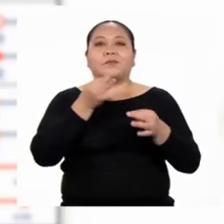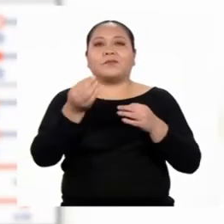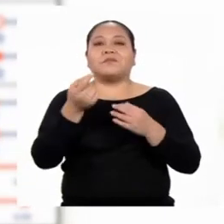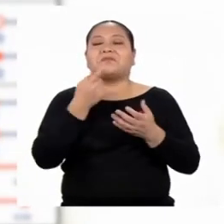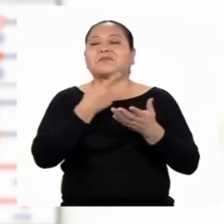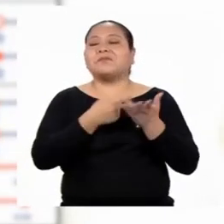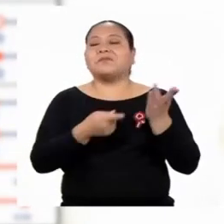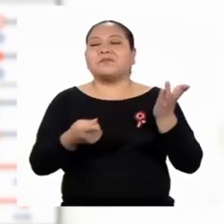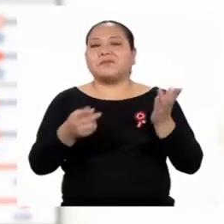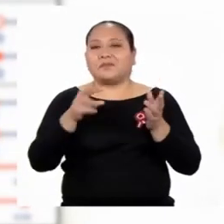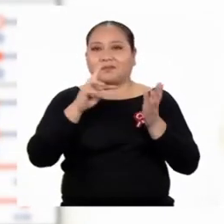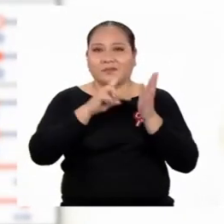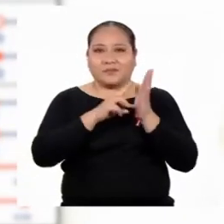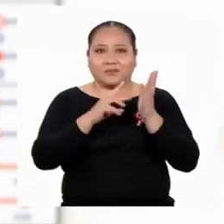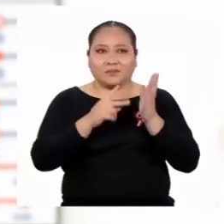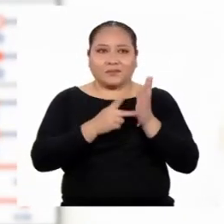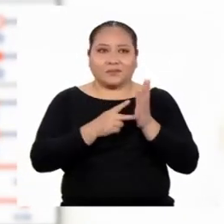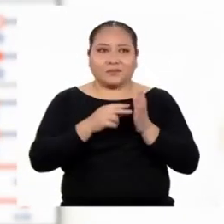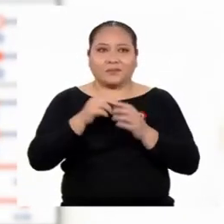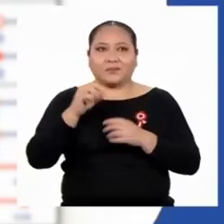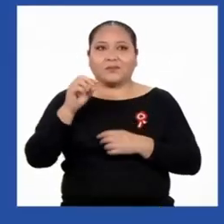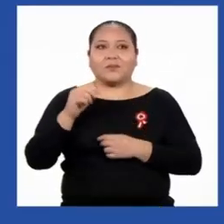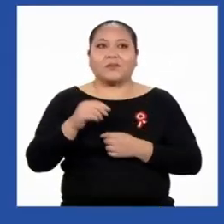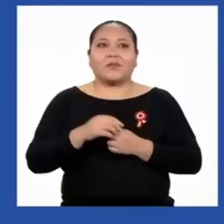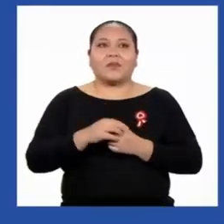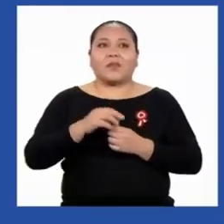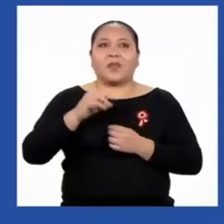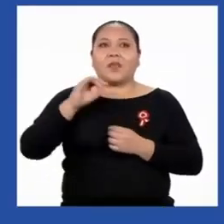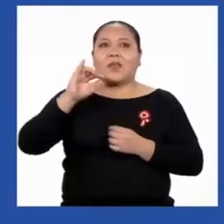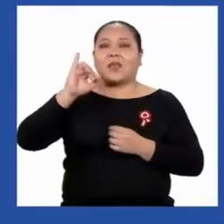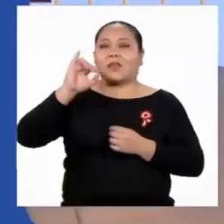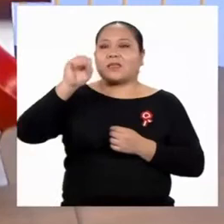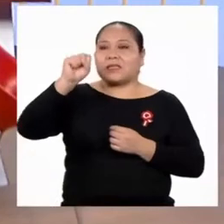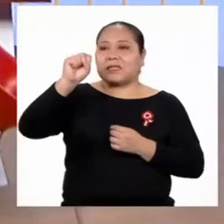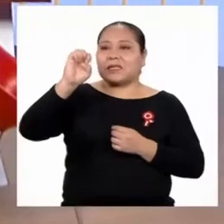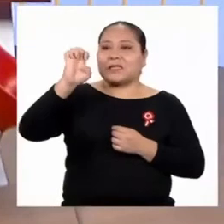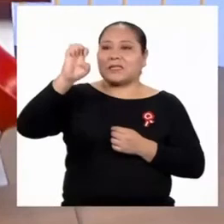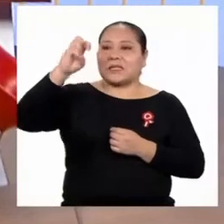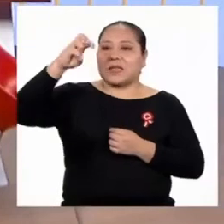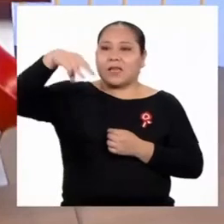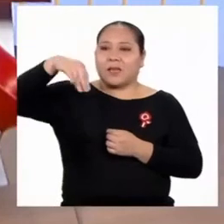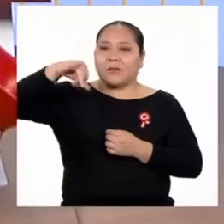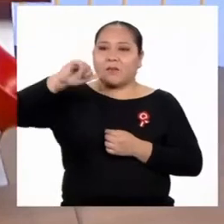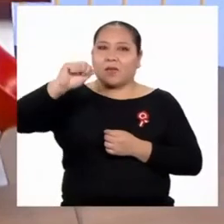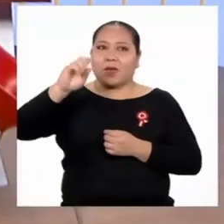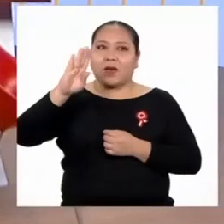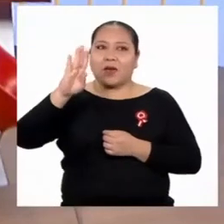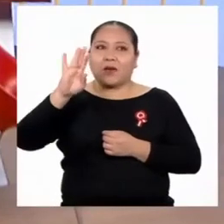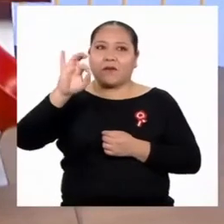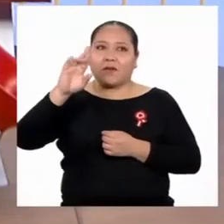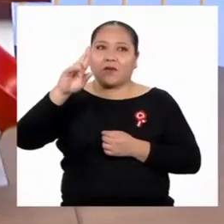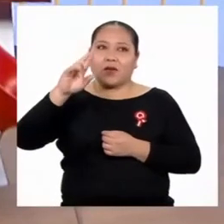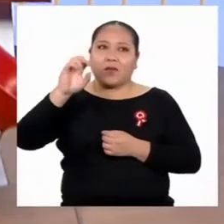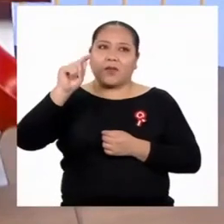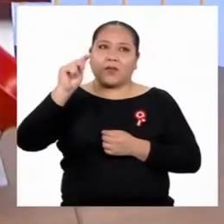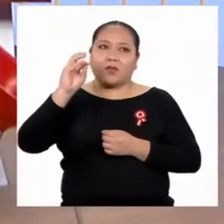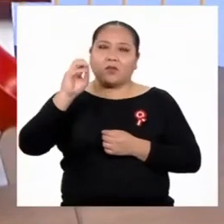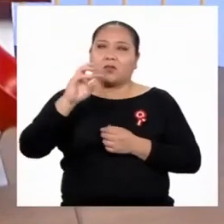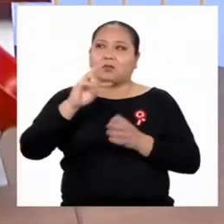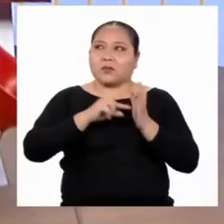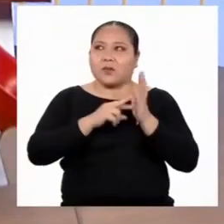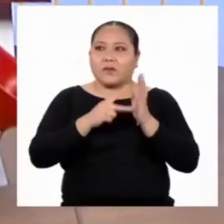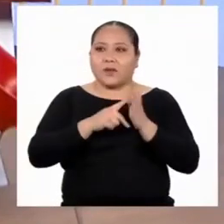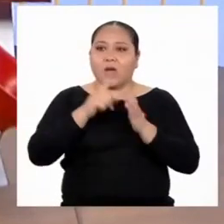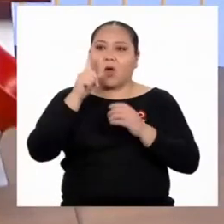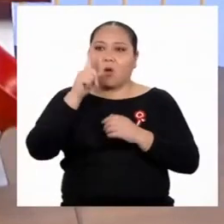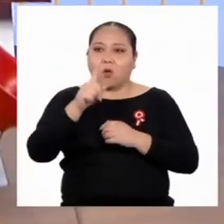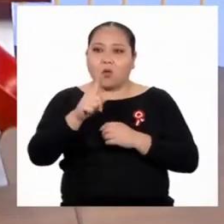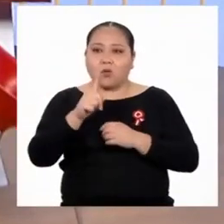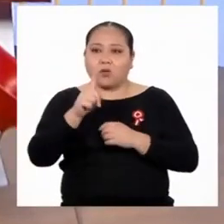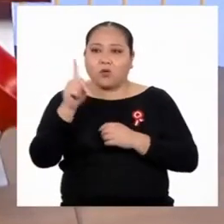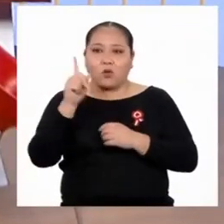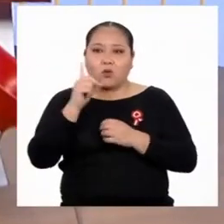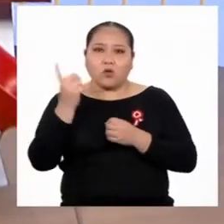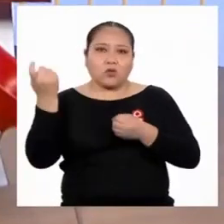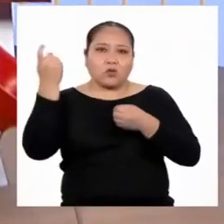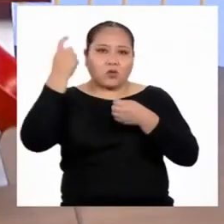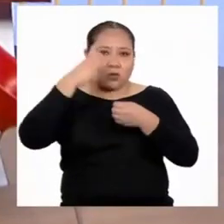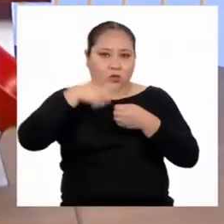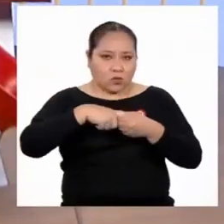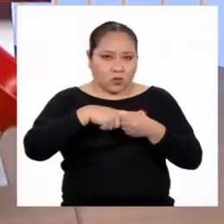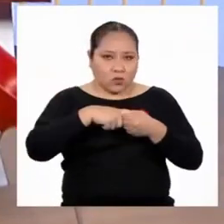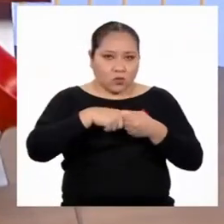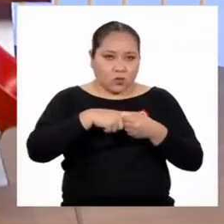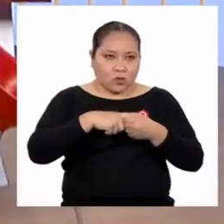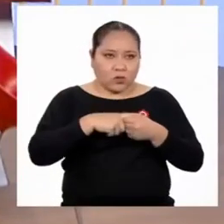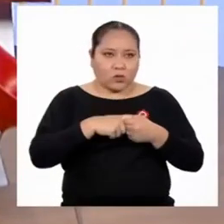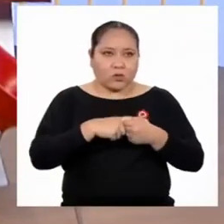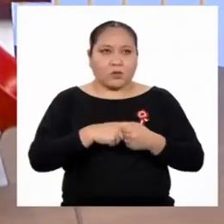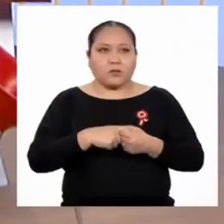qué consiste un intervalo semiabierto. Eso quiere decir que uno de los dos extremos no está incluido en el